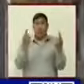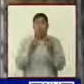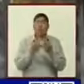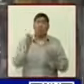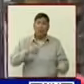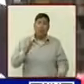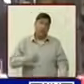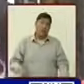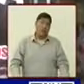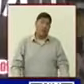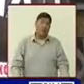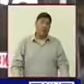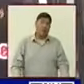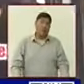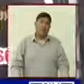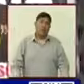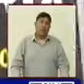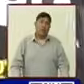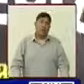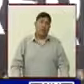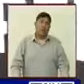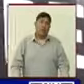mí.